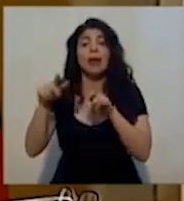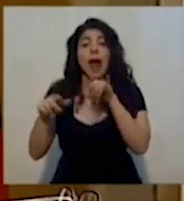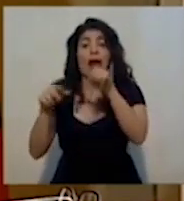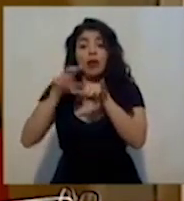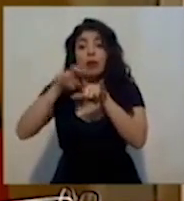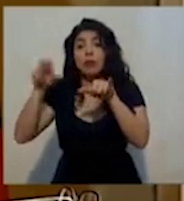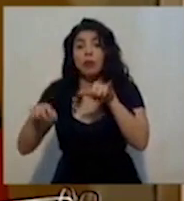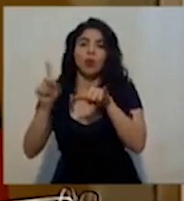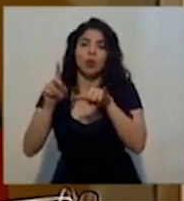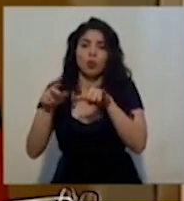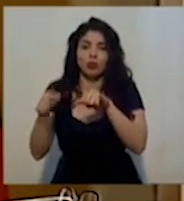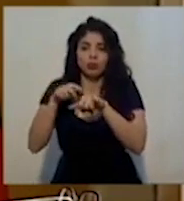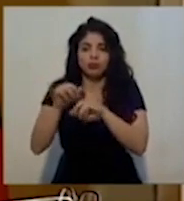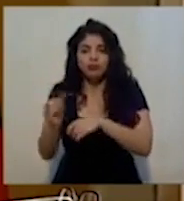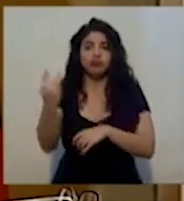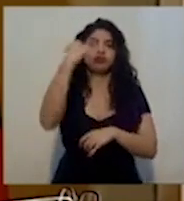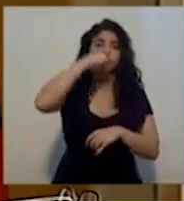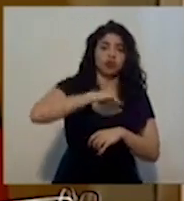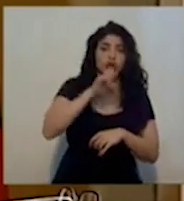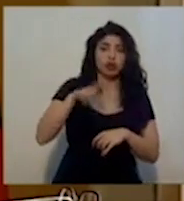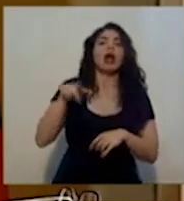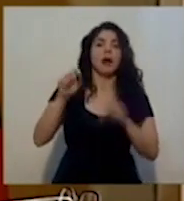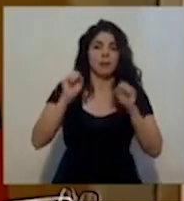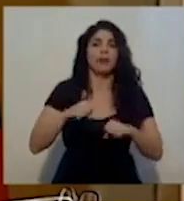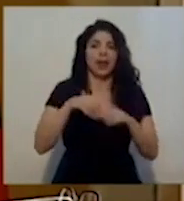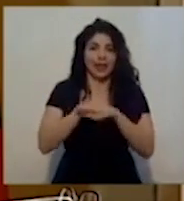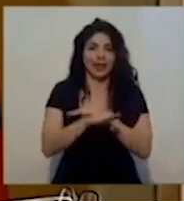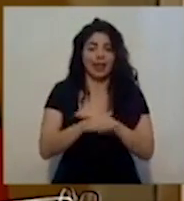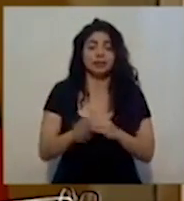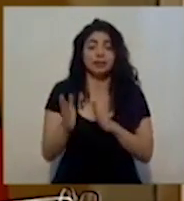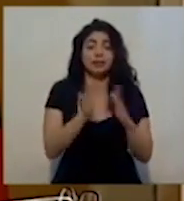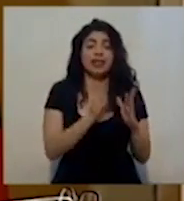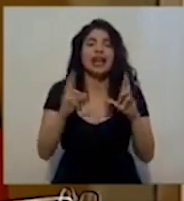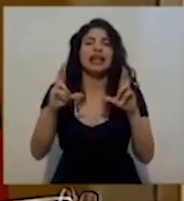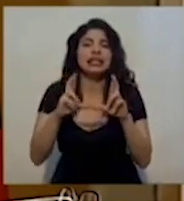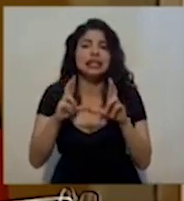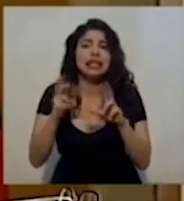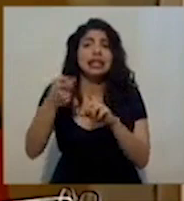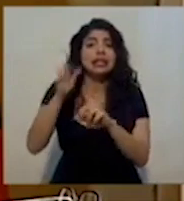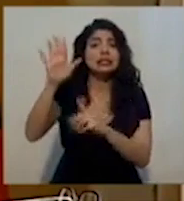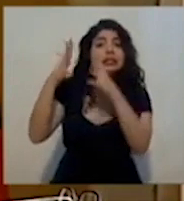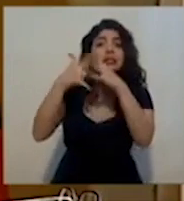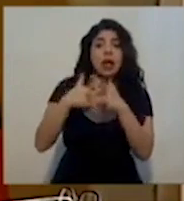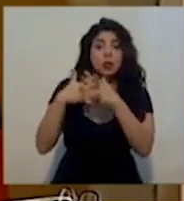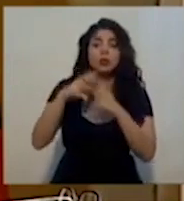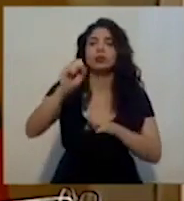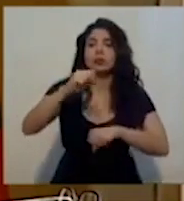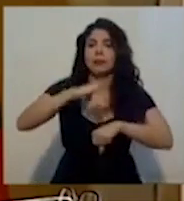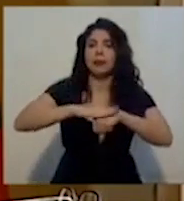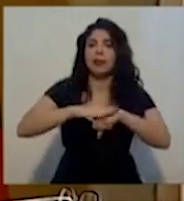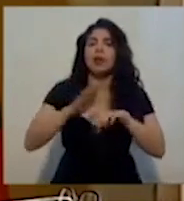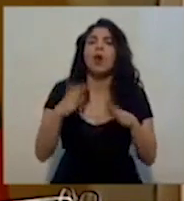en cuanto a las pruebas de residencia como pruebas de residencia para el caso de los eeuu se permite la licencia